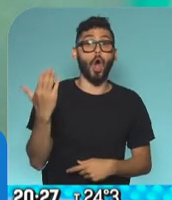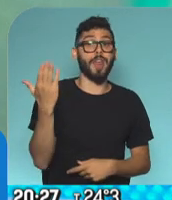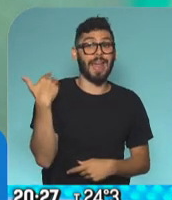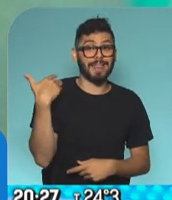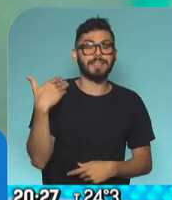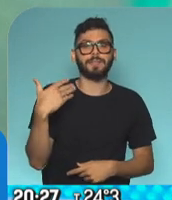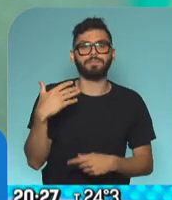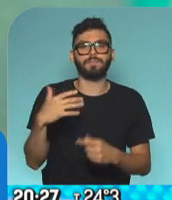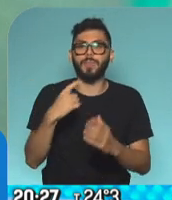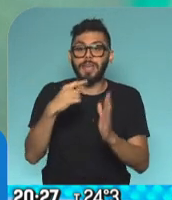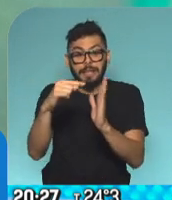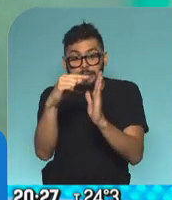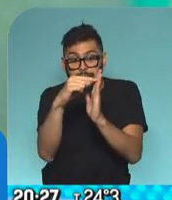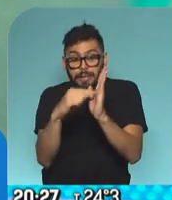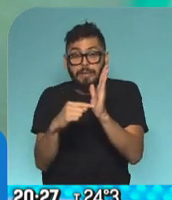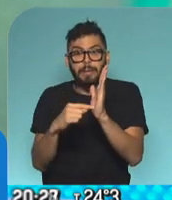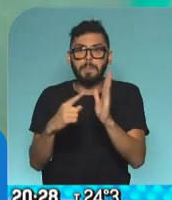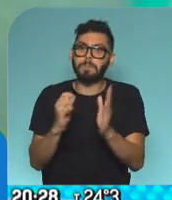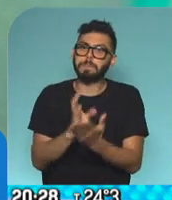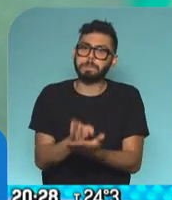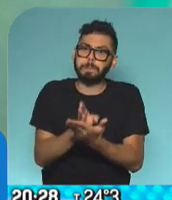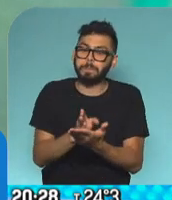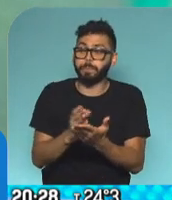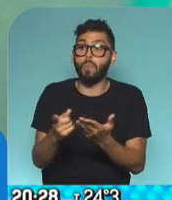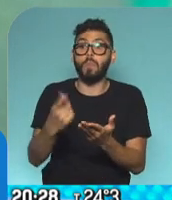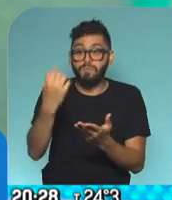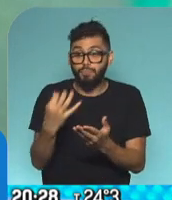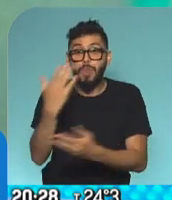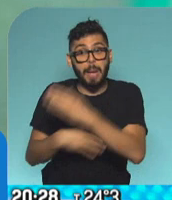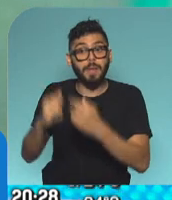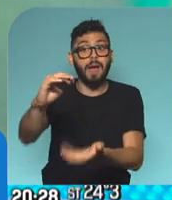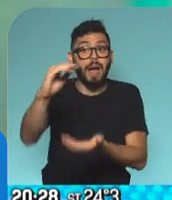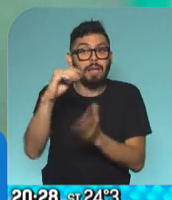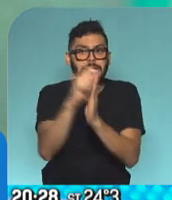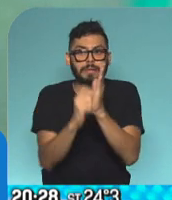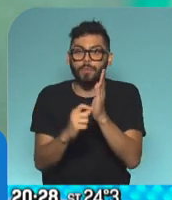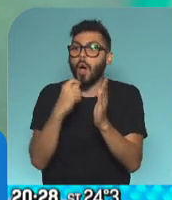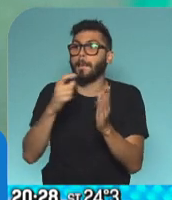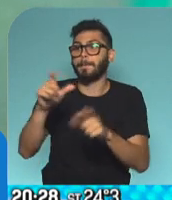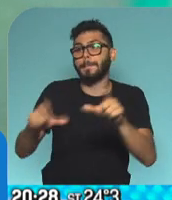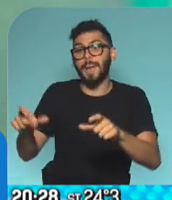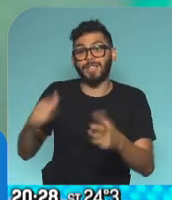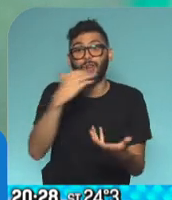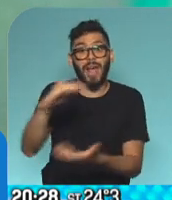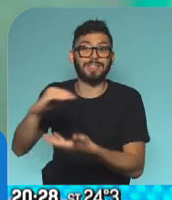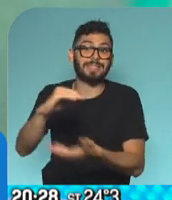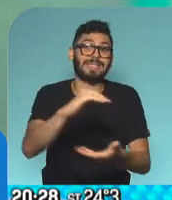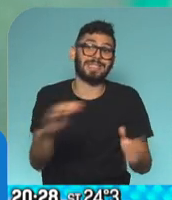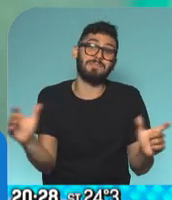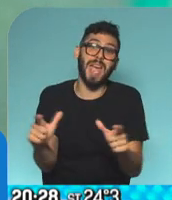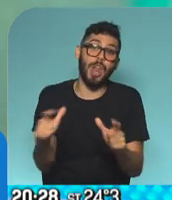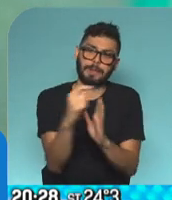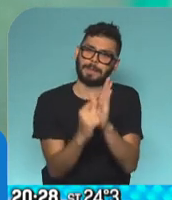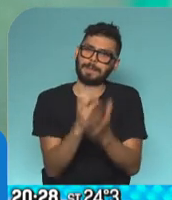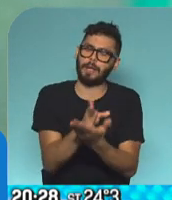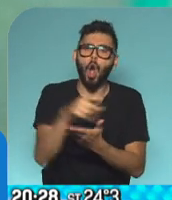que esos requisitos fueran digamos más cantidades requisitos para que tuvieran menos gente que tuviera acceso a la pensión por discapacidad hoy